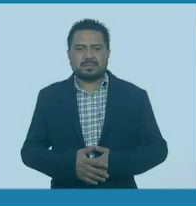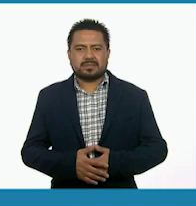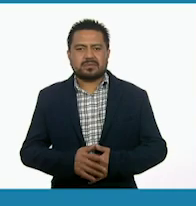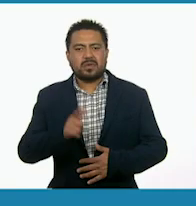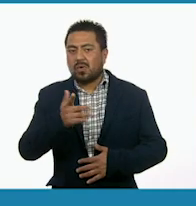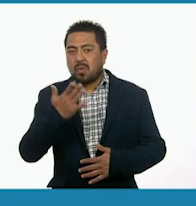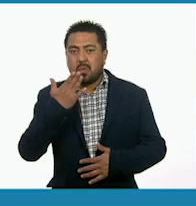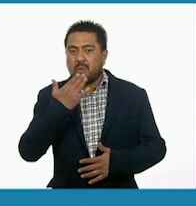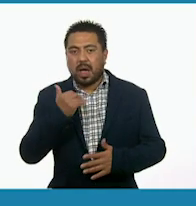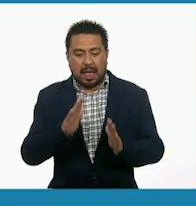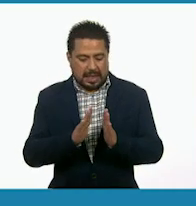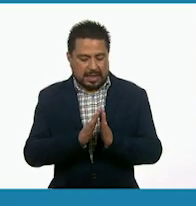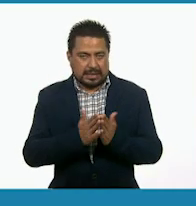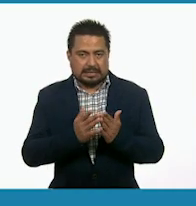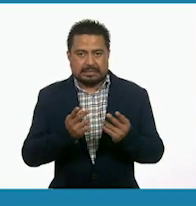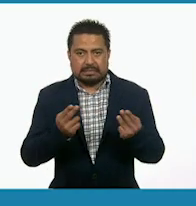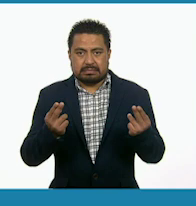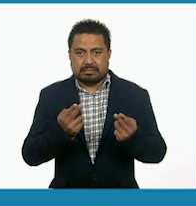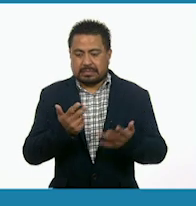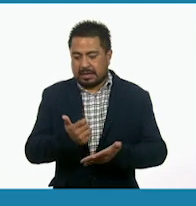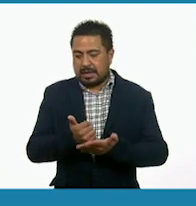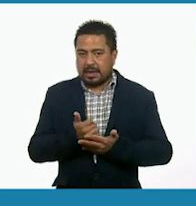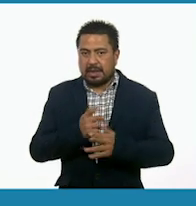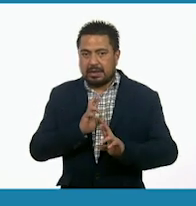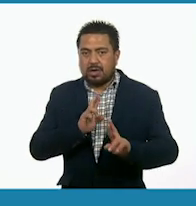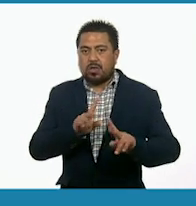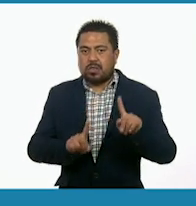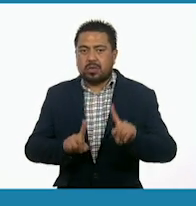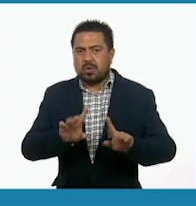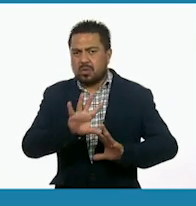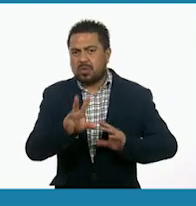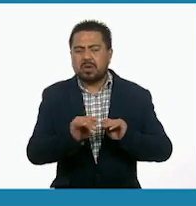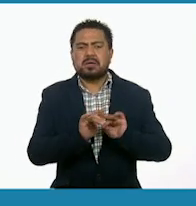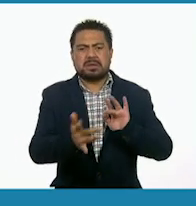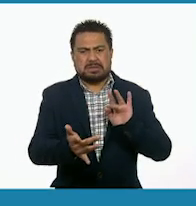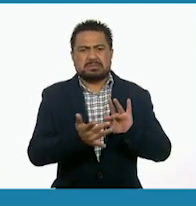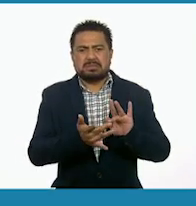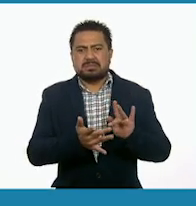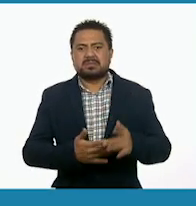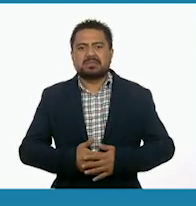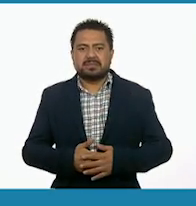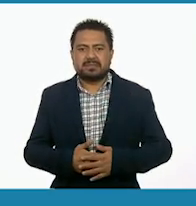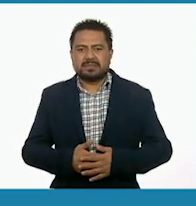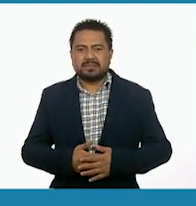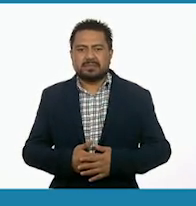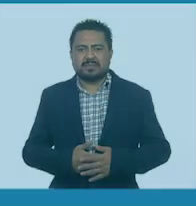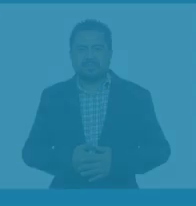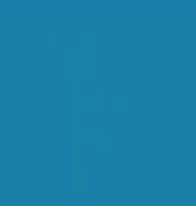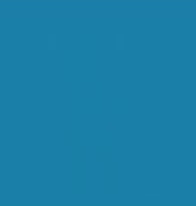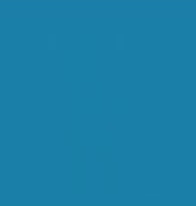Si no tienes el libro de texto o necesitas ayuda para responder tus dudas, contáctanos.